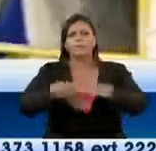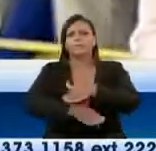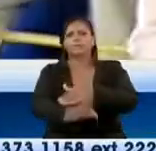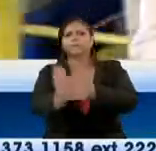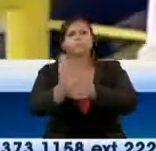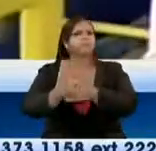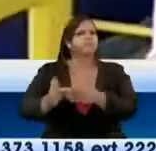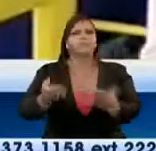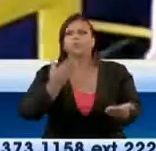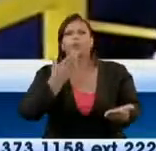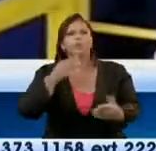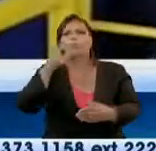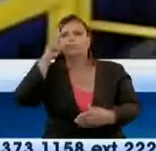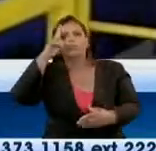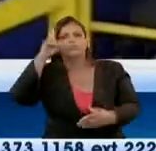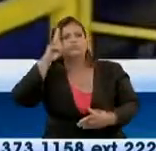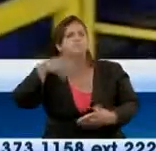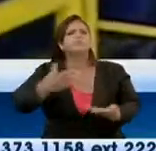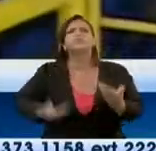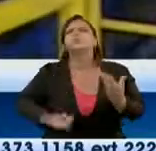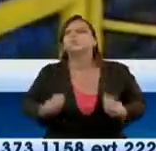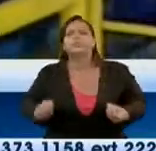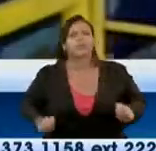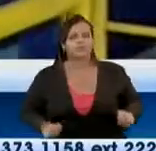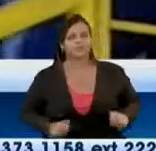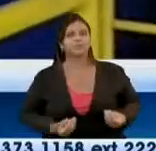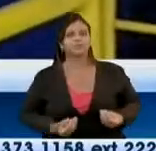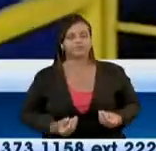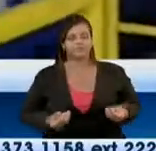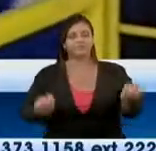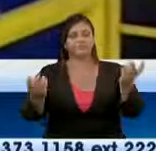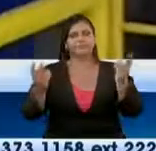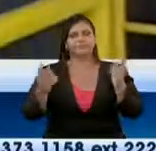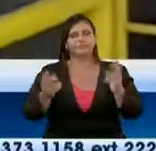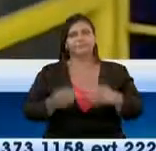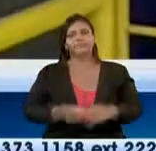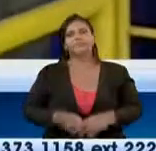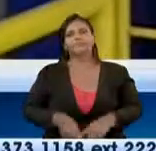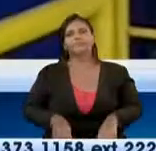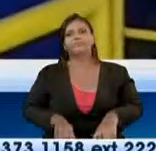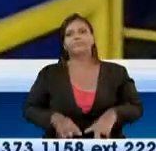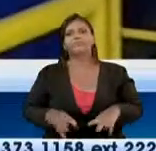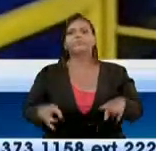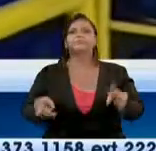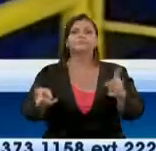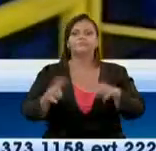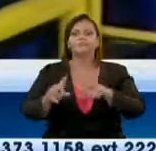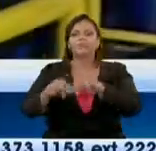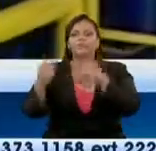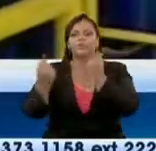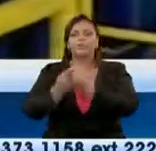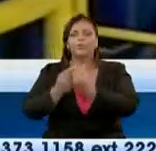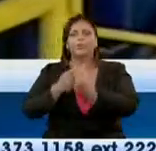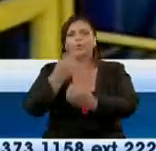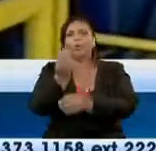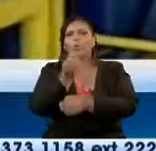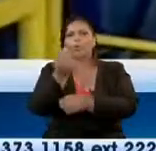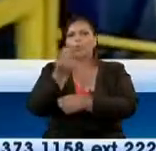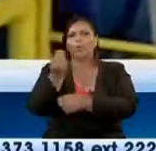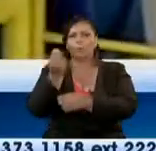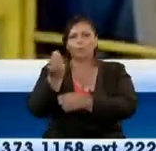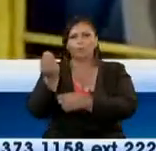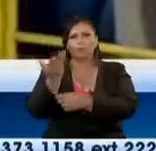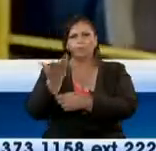que cometen actos vandálicos, pero también es muy importante las bandas que operan en este sistema de transporte y cómo